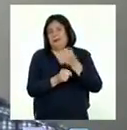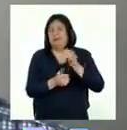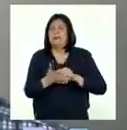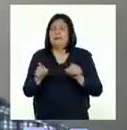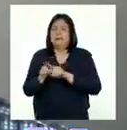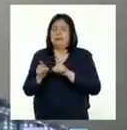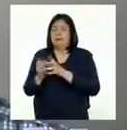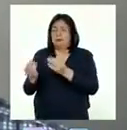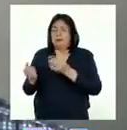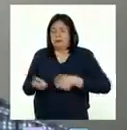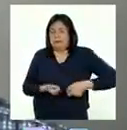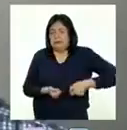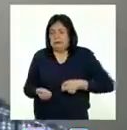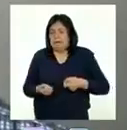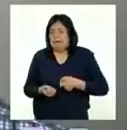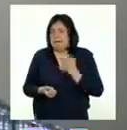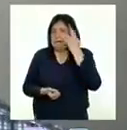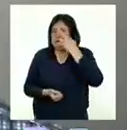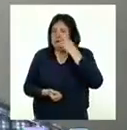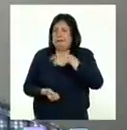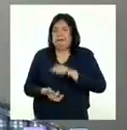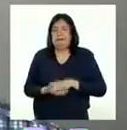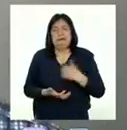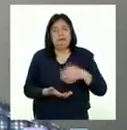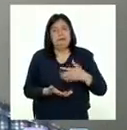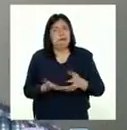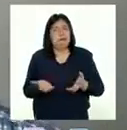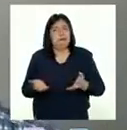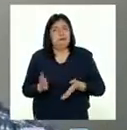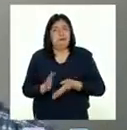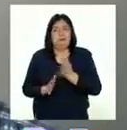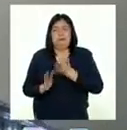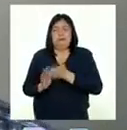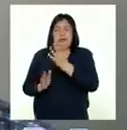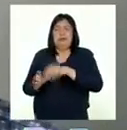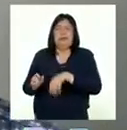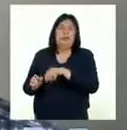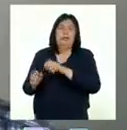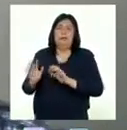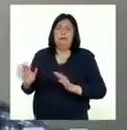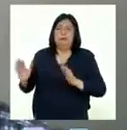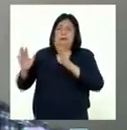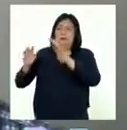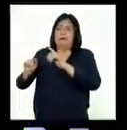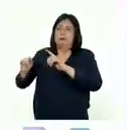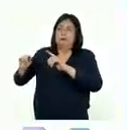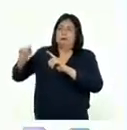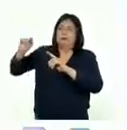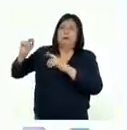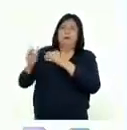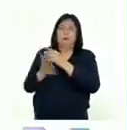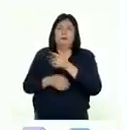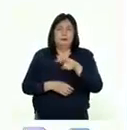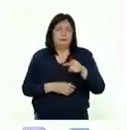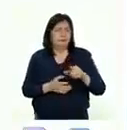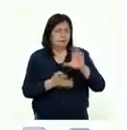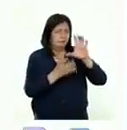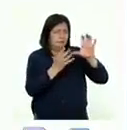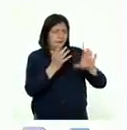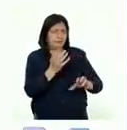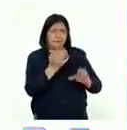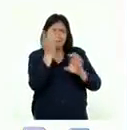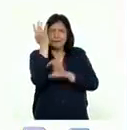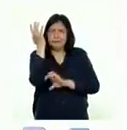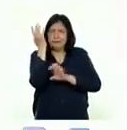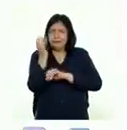también muchos agricultores, justamente por esta razón, están yéndose cada vez más a zonas más altas para el cultivo del café. ¿Las características de